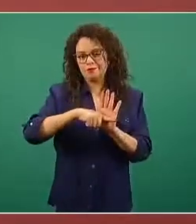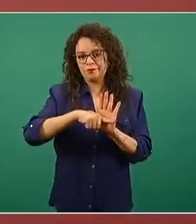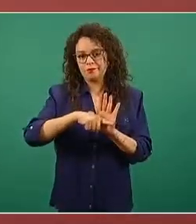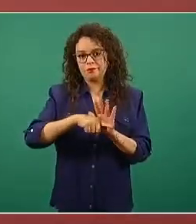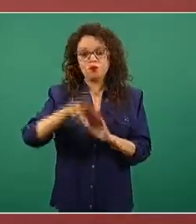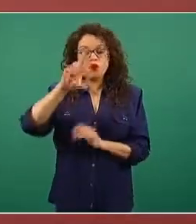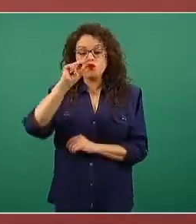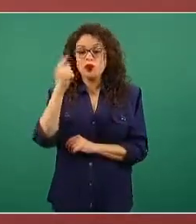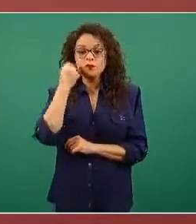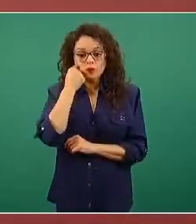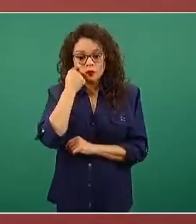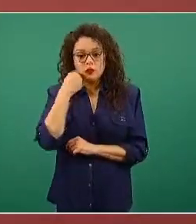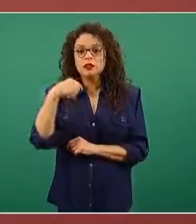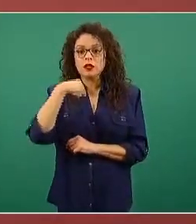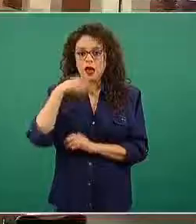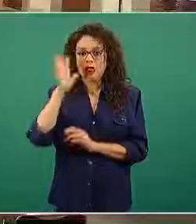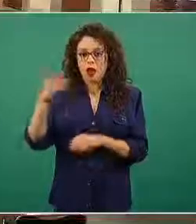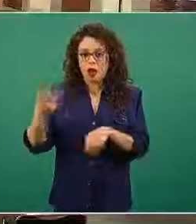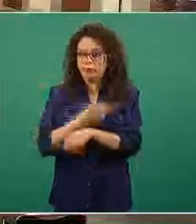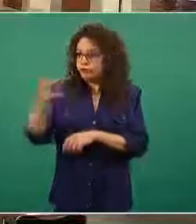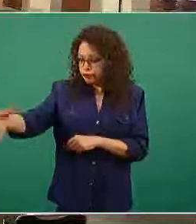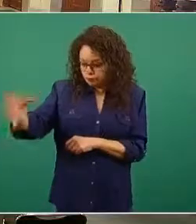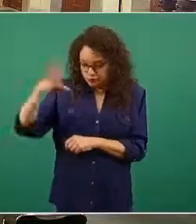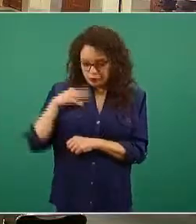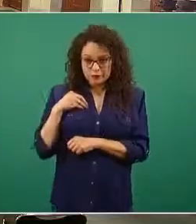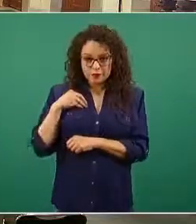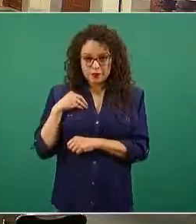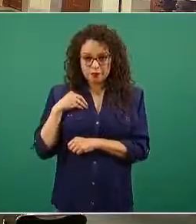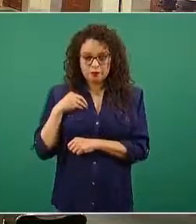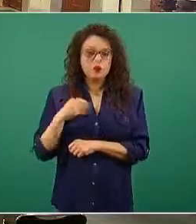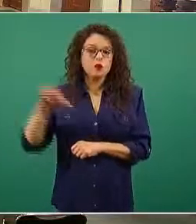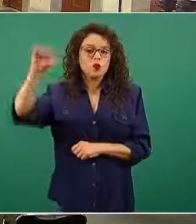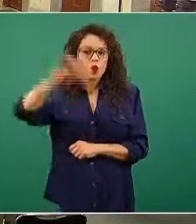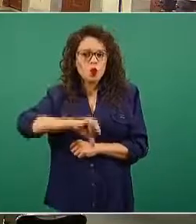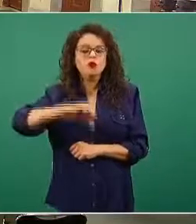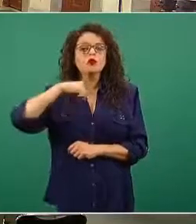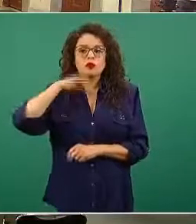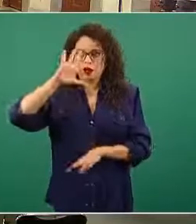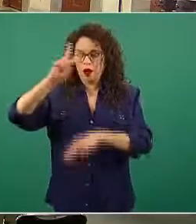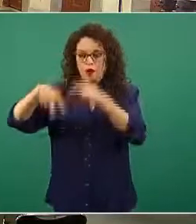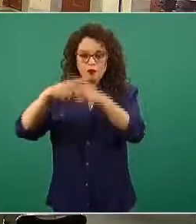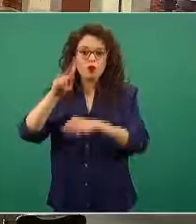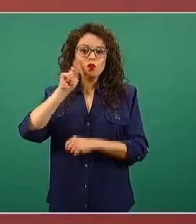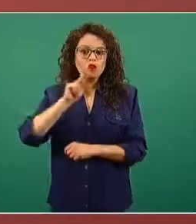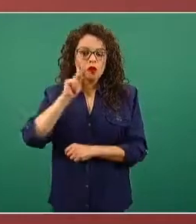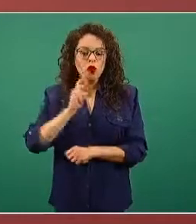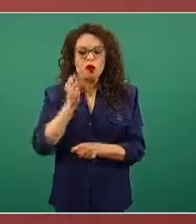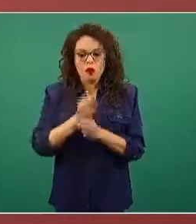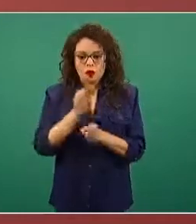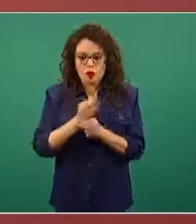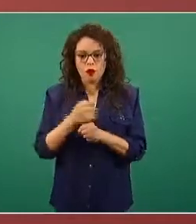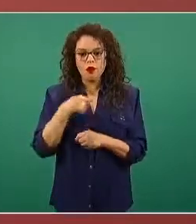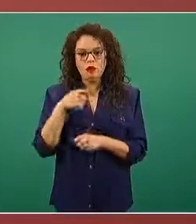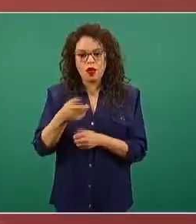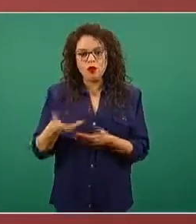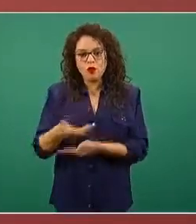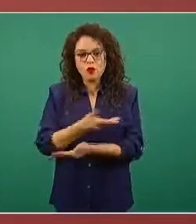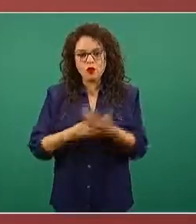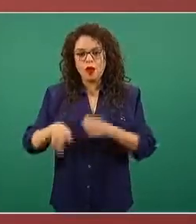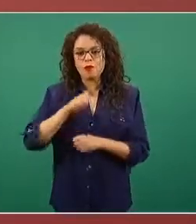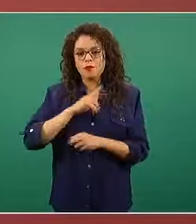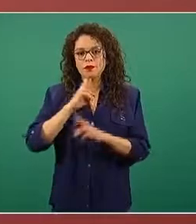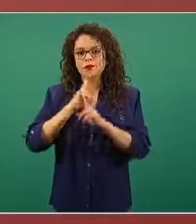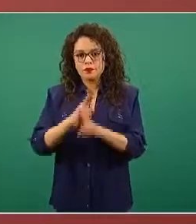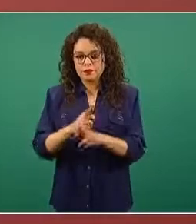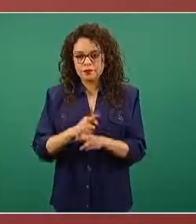yo resultara contagiado. Yo me hice la prueba hoy me la hice, les comparto de una vez en tiempo real mis resultados, tanto la